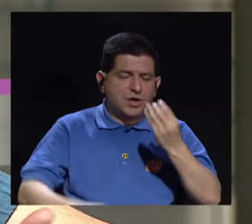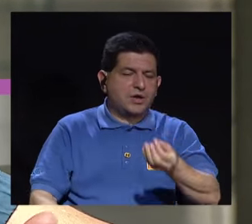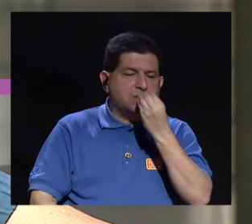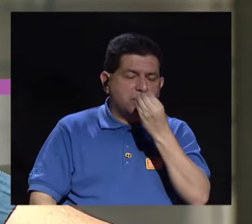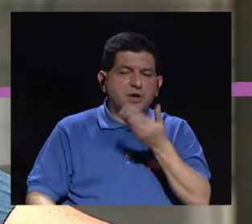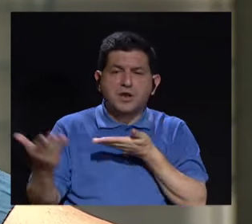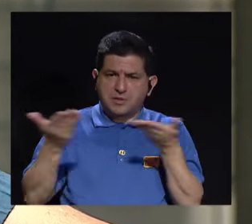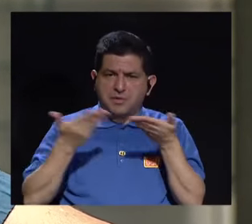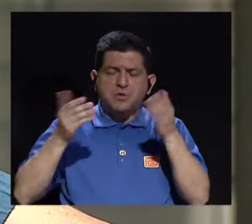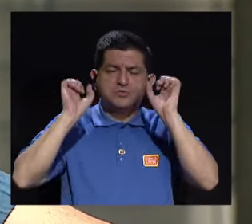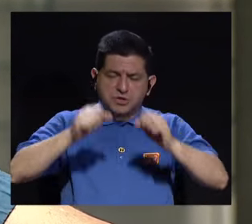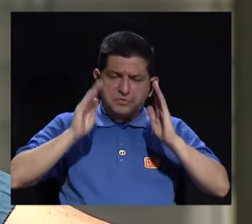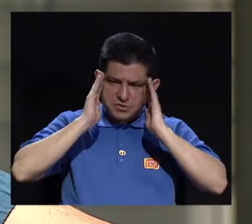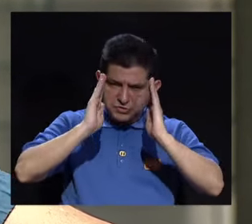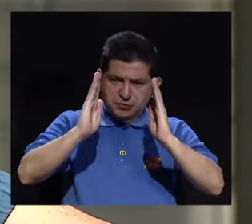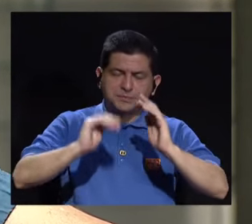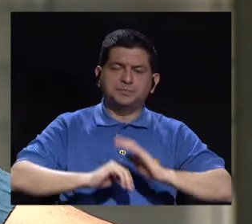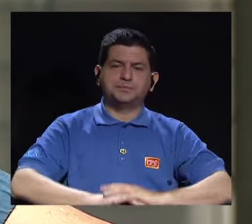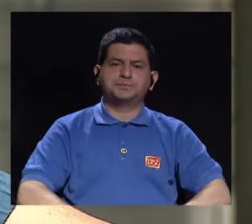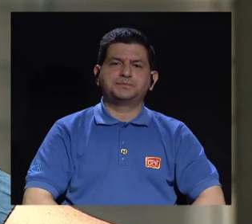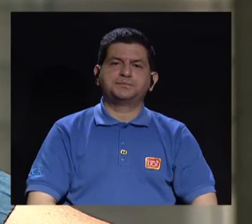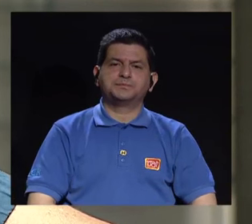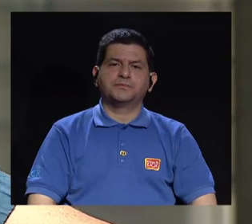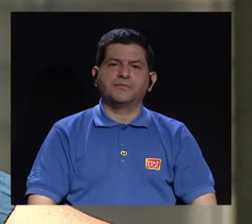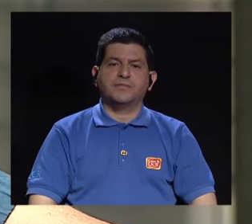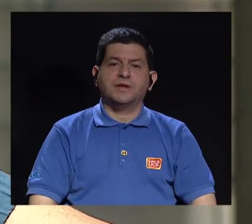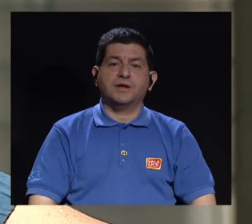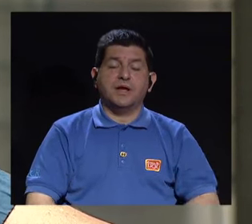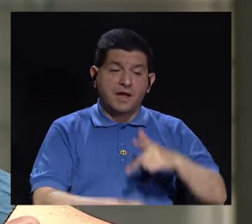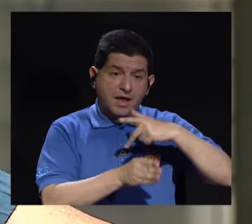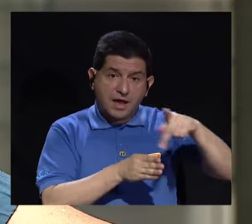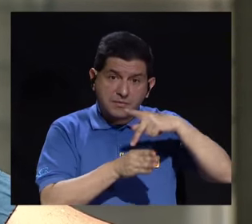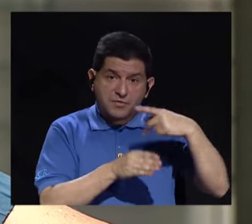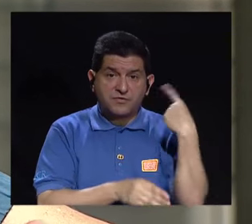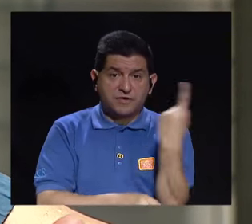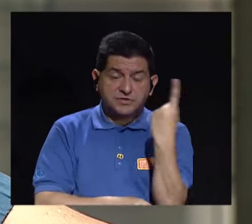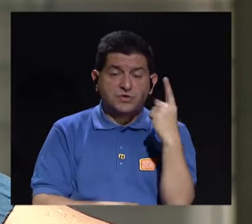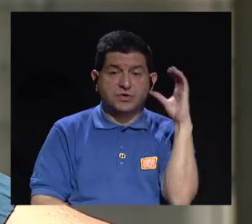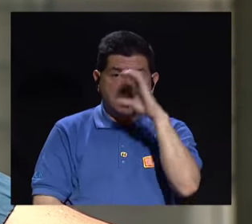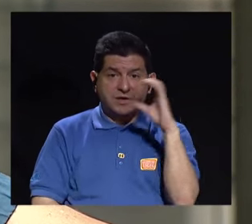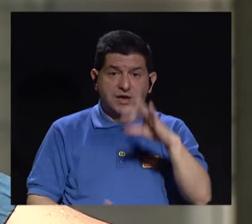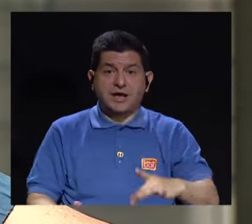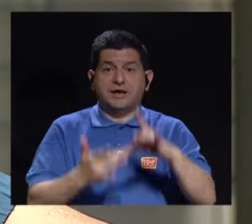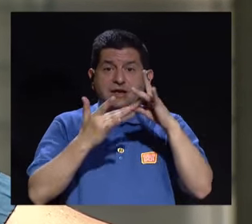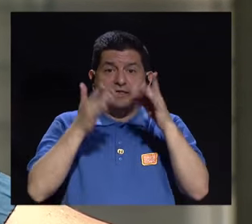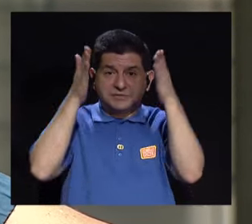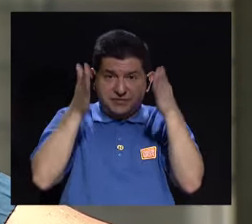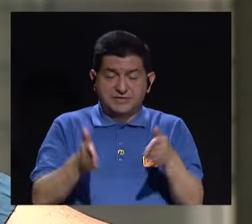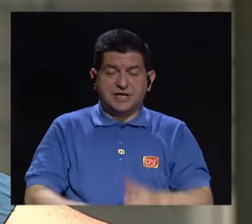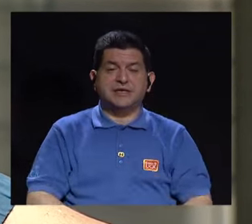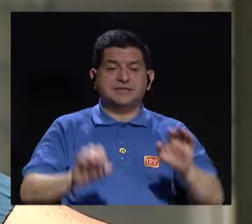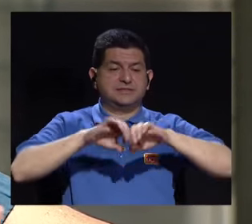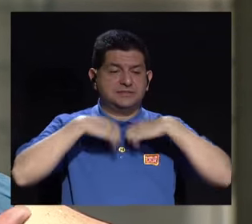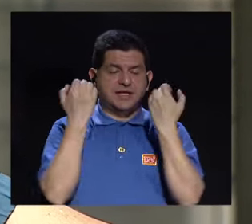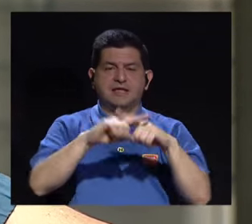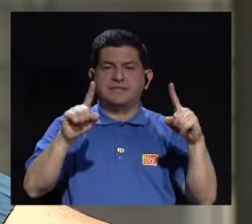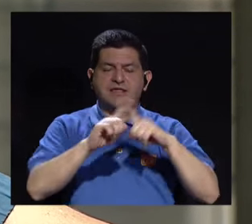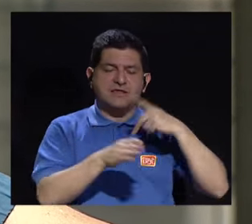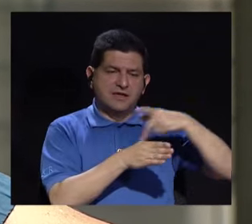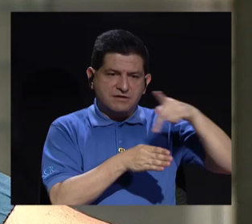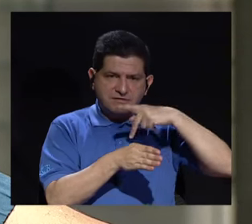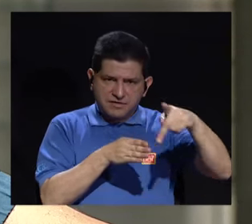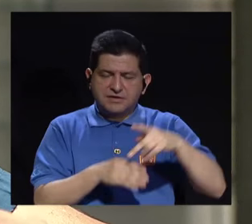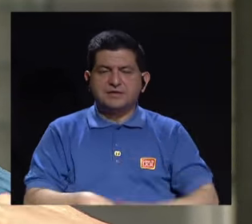al cual se puede recurrir. En cuanto a profesionales, siempre buscar profesionales especializados, buscar un equipo